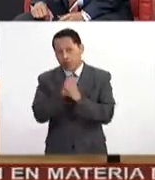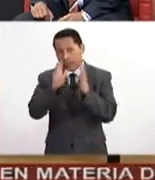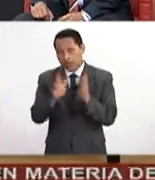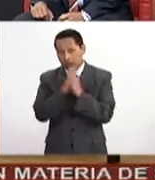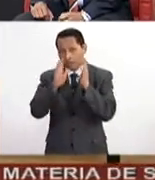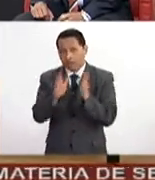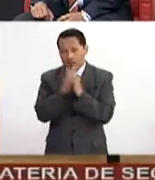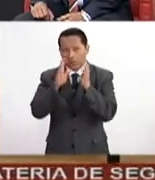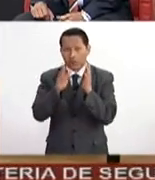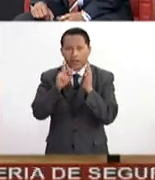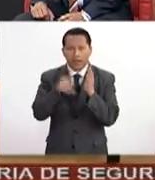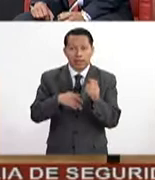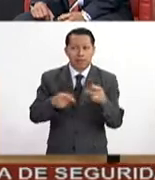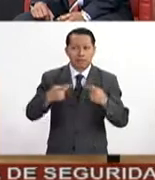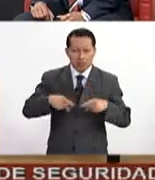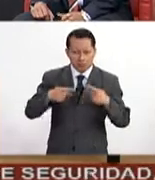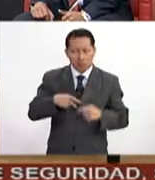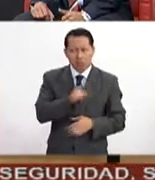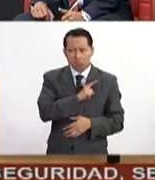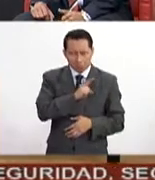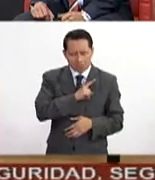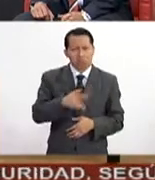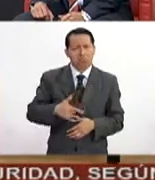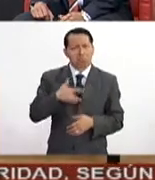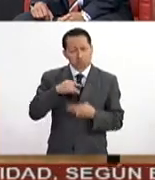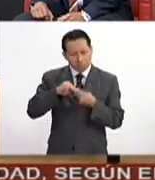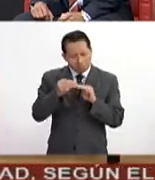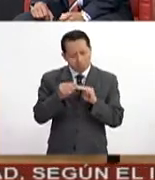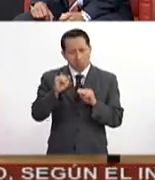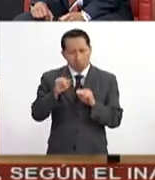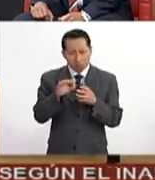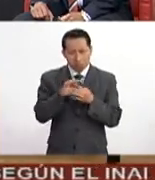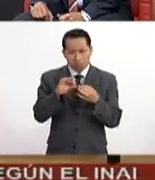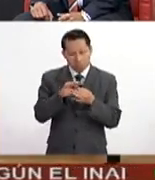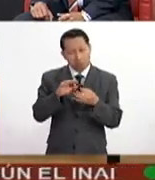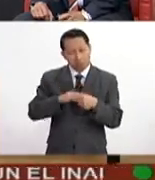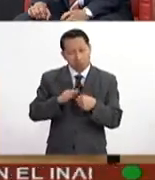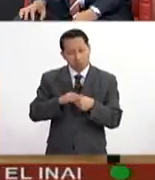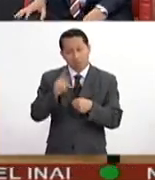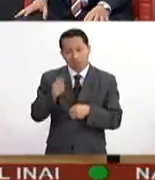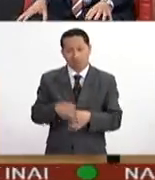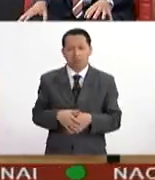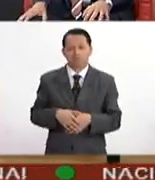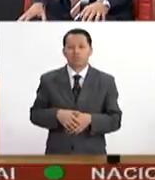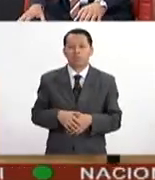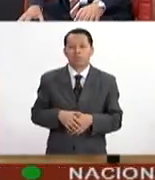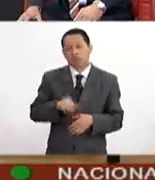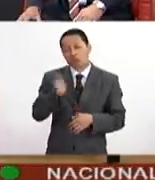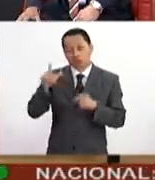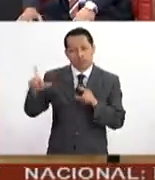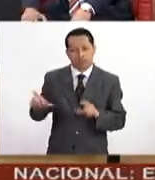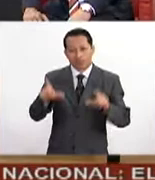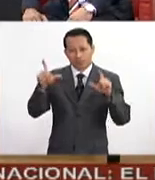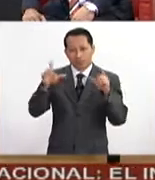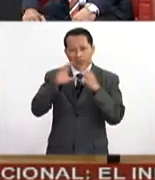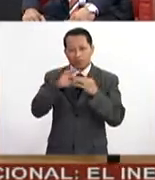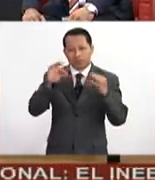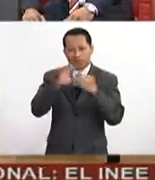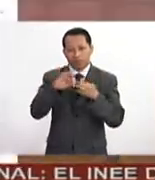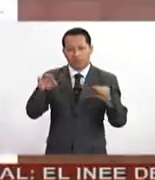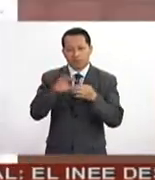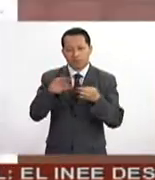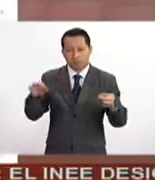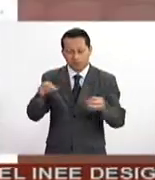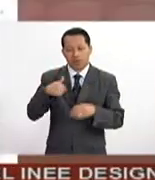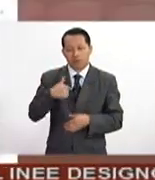voto automotivado, ¿no? Te explica muchas cosas. El siguiente gráfico me parece,